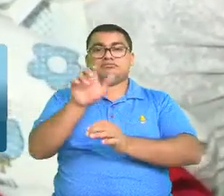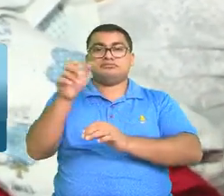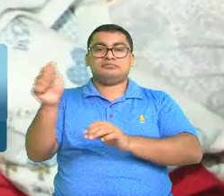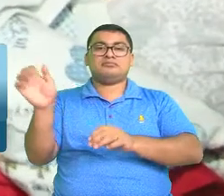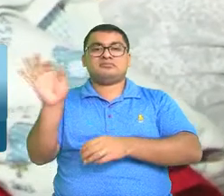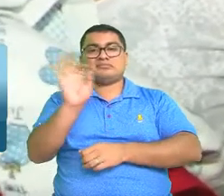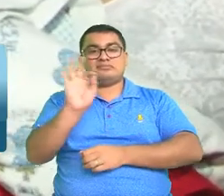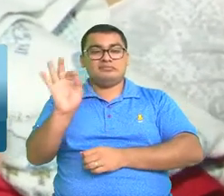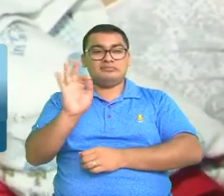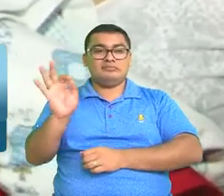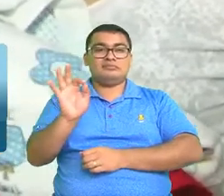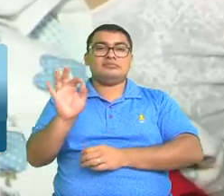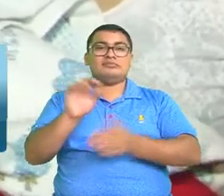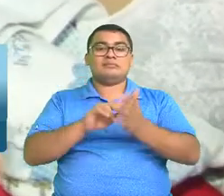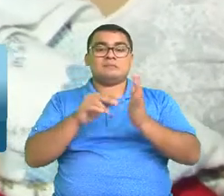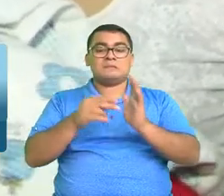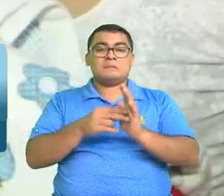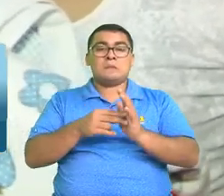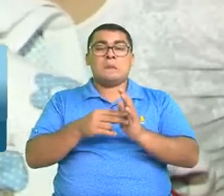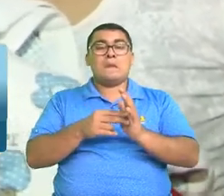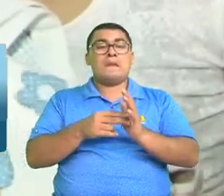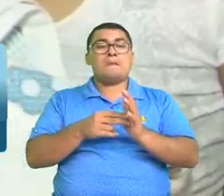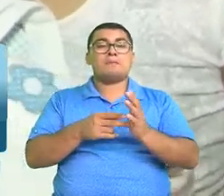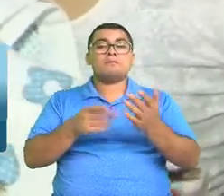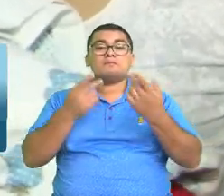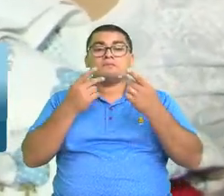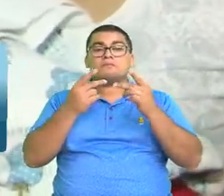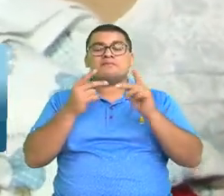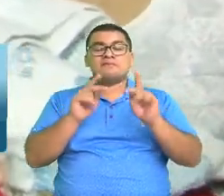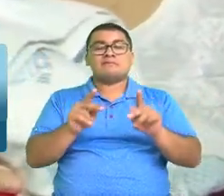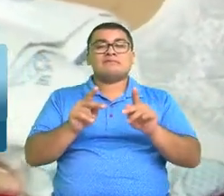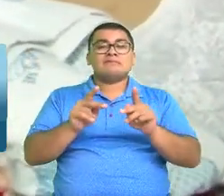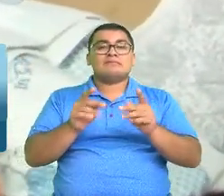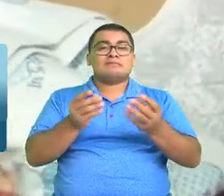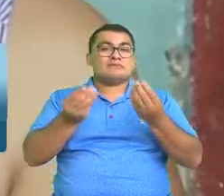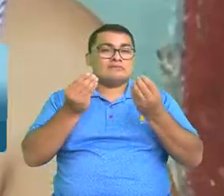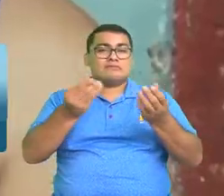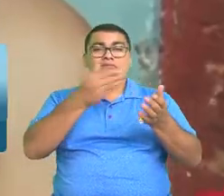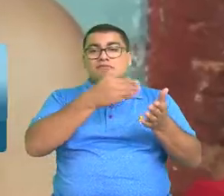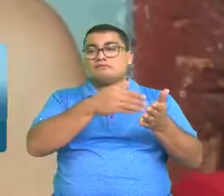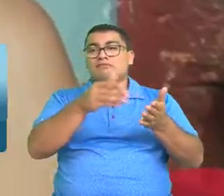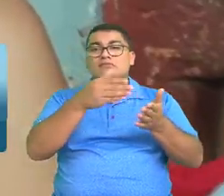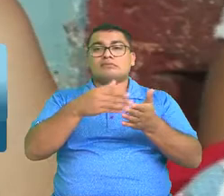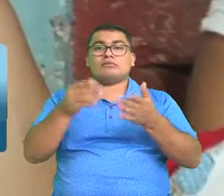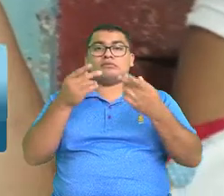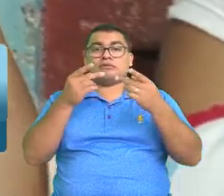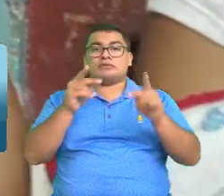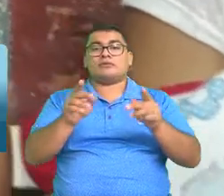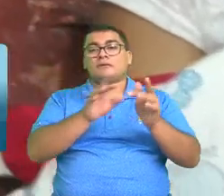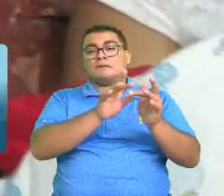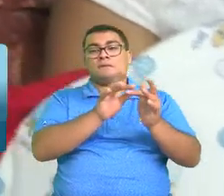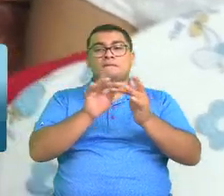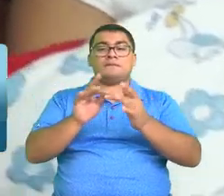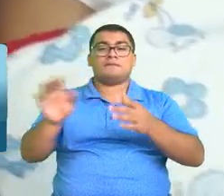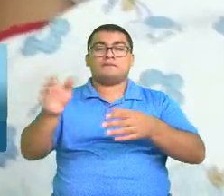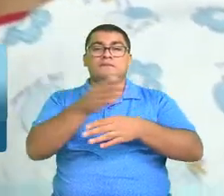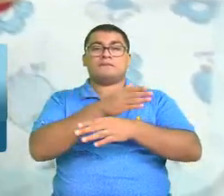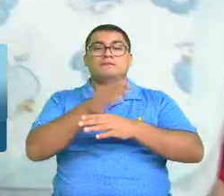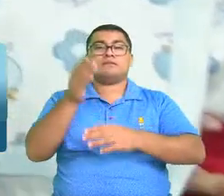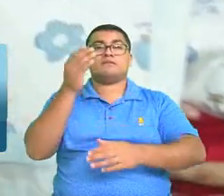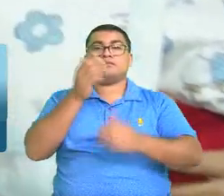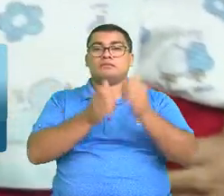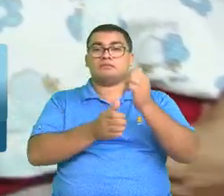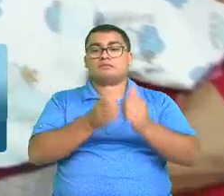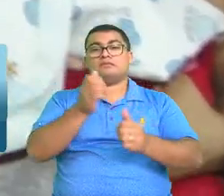para hacer los diagnósticos. Pero estos son bastante sensibles y específicos para este tipo de problema